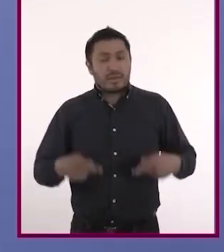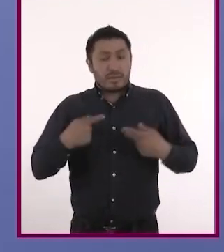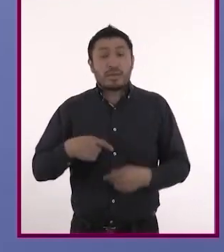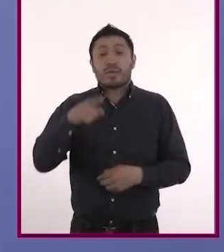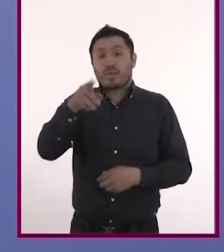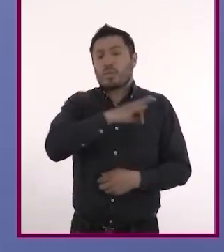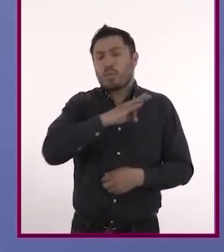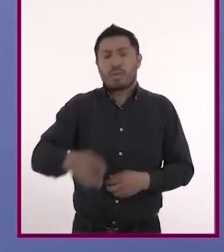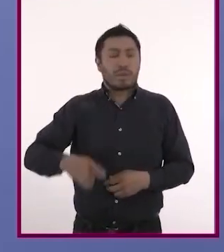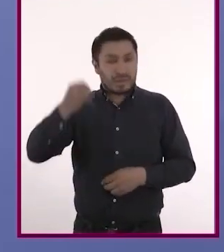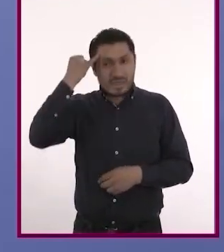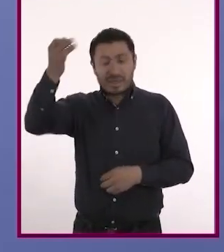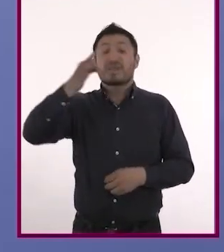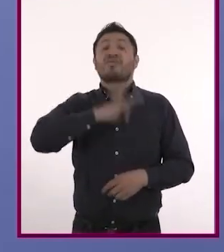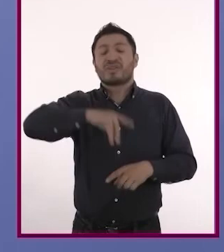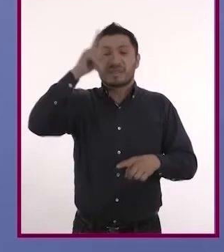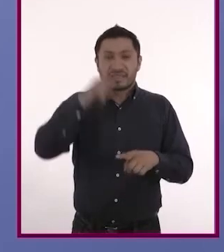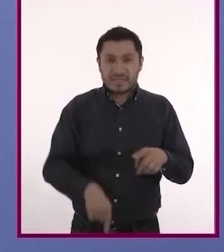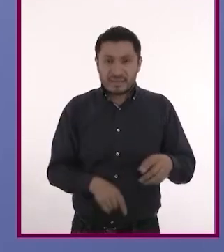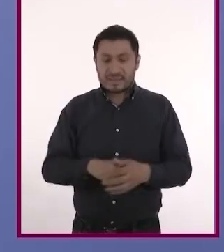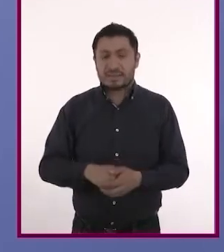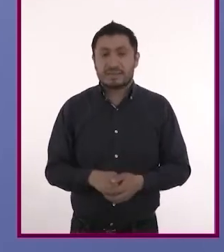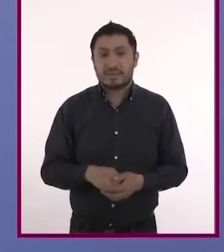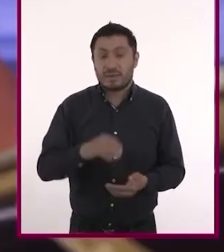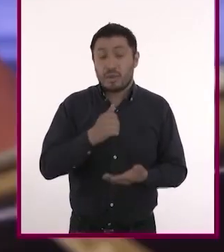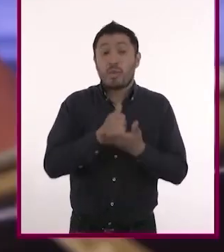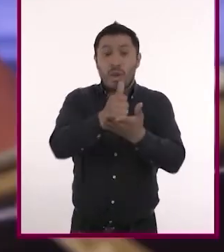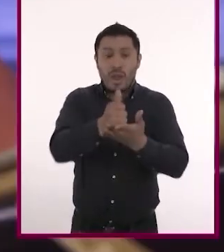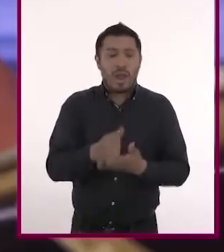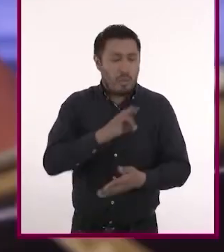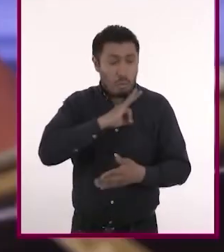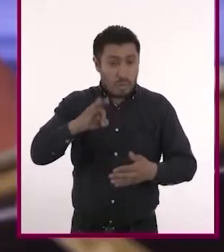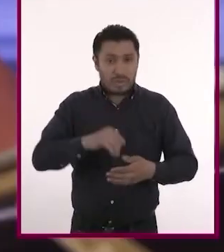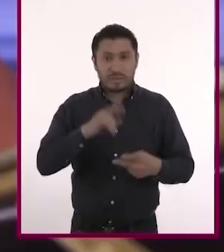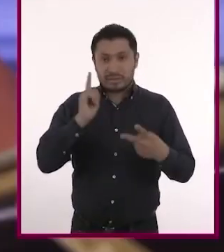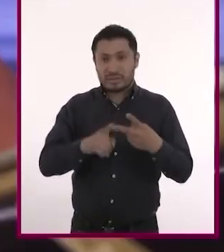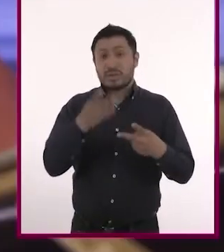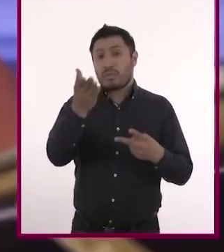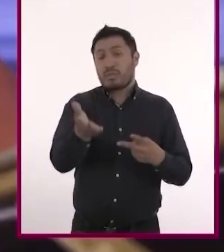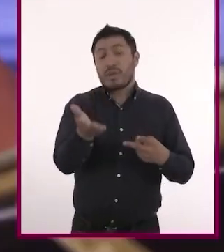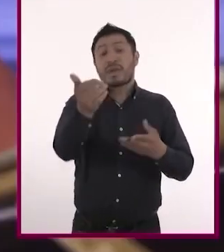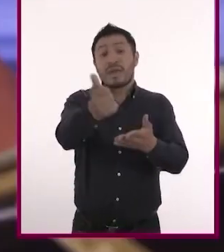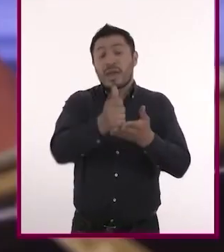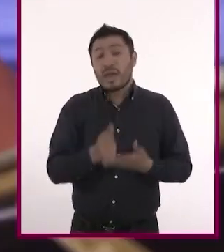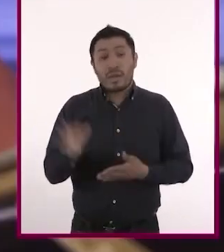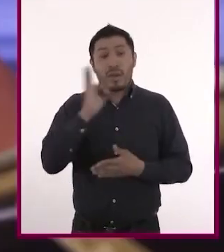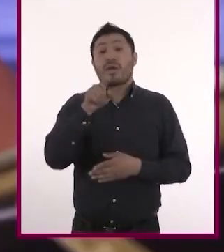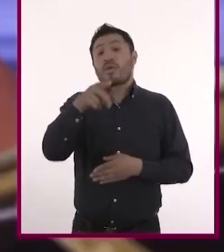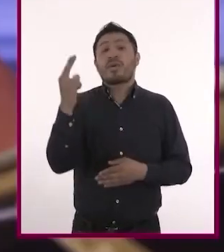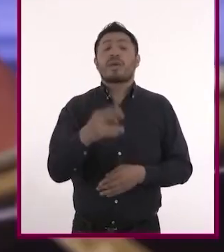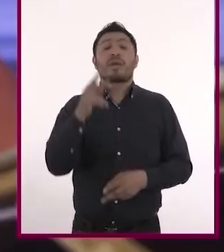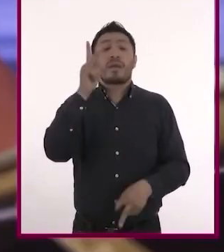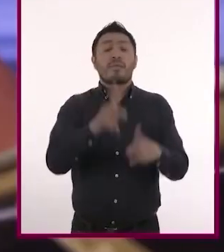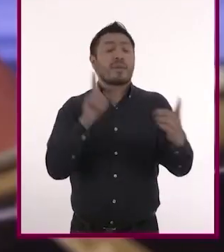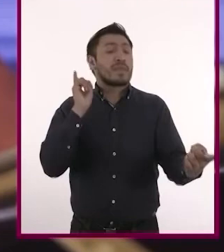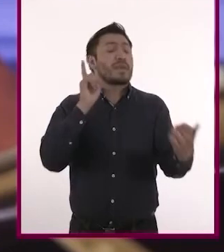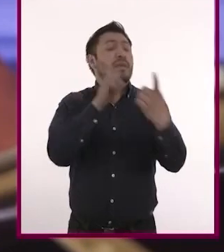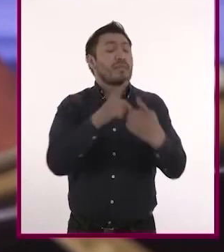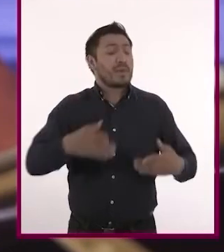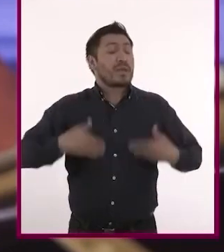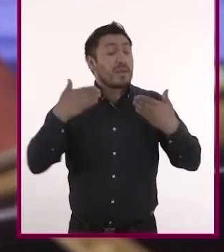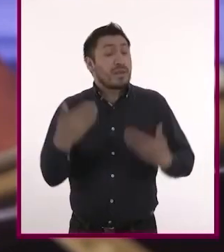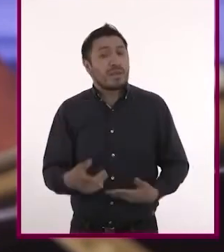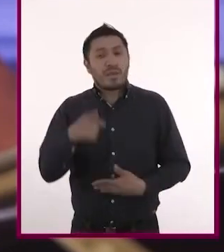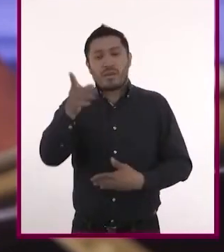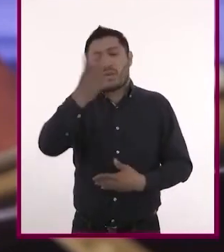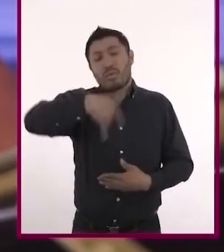podrás liberarte de prejuicios y recibir u ofrecer ayuda. 2. Pide ayuda si la necesitas. Habla con alguien de tu confianza y busca ayuda con algún